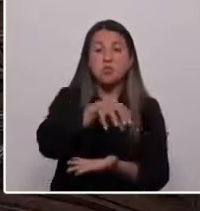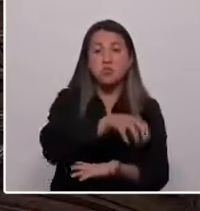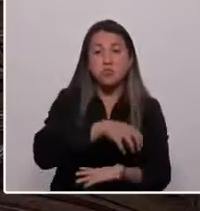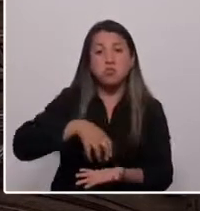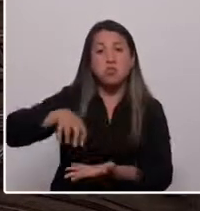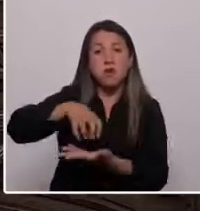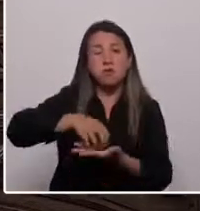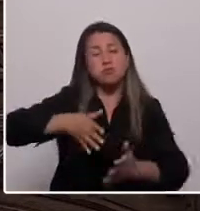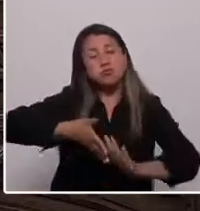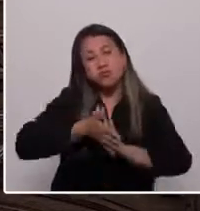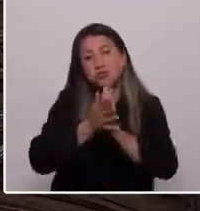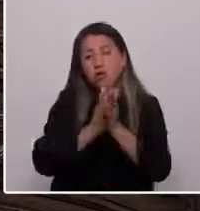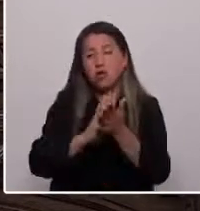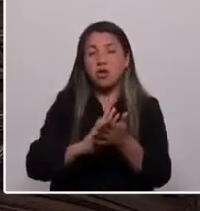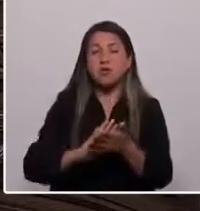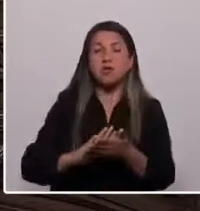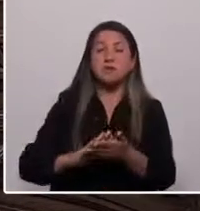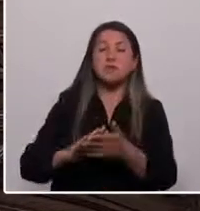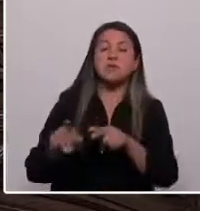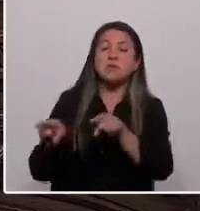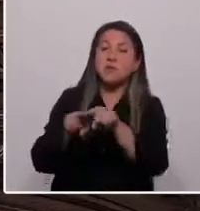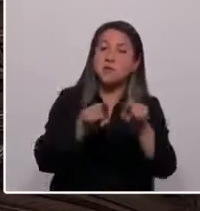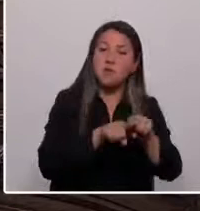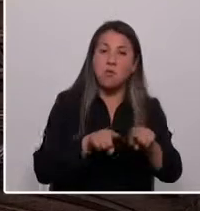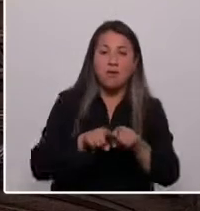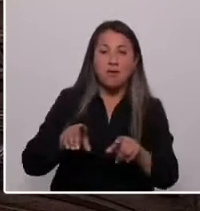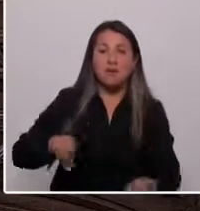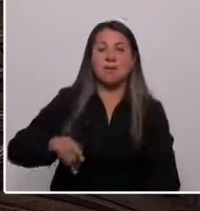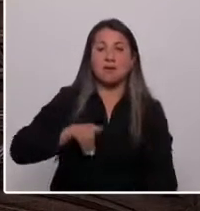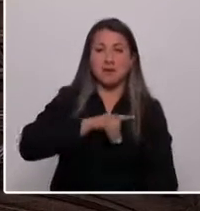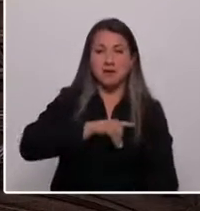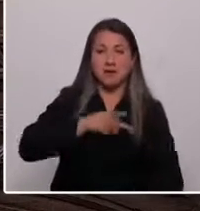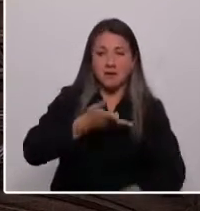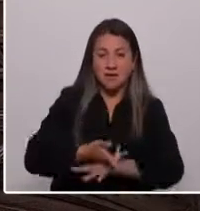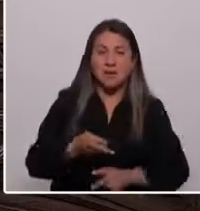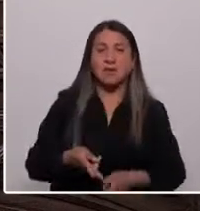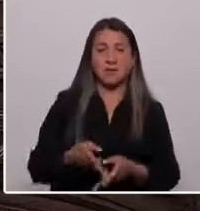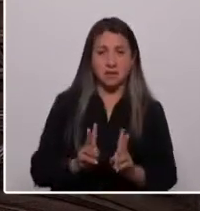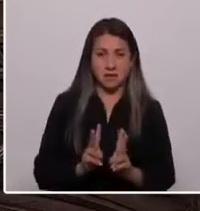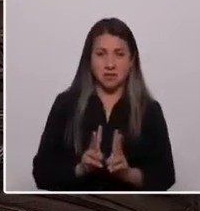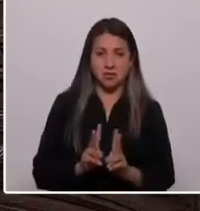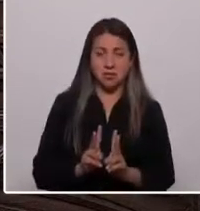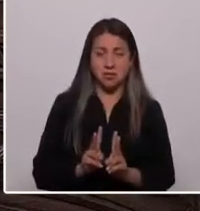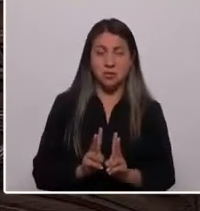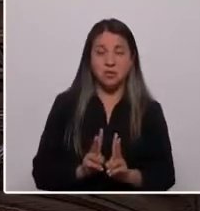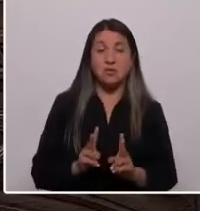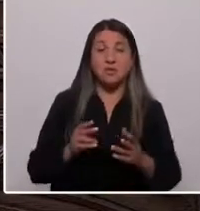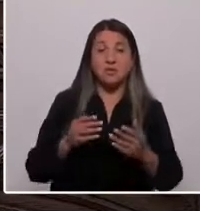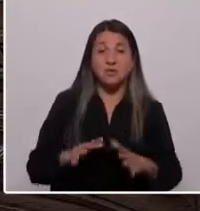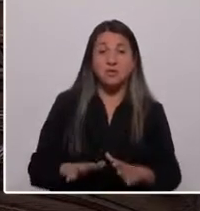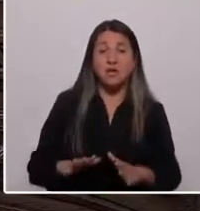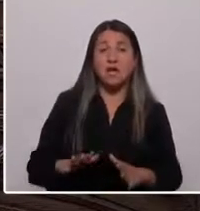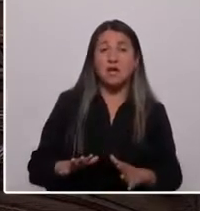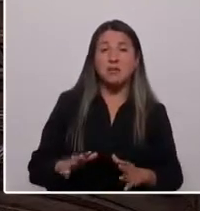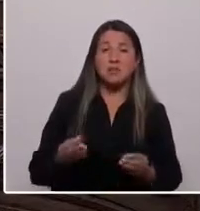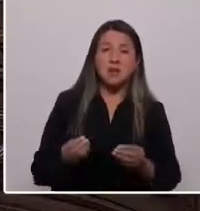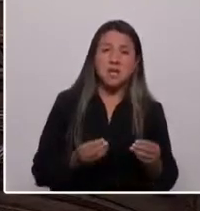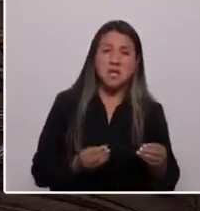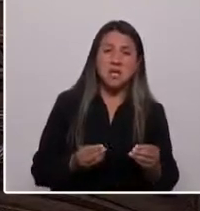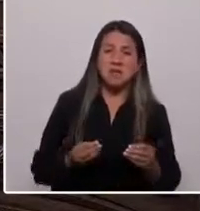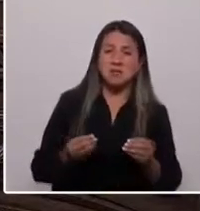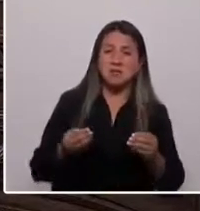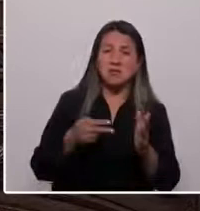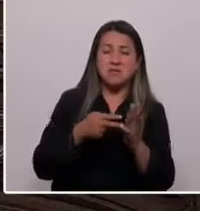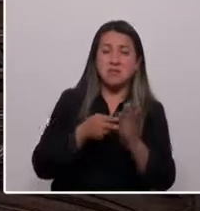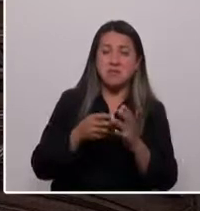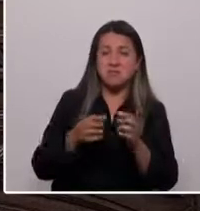seamos iguales en dignidad y derechos no levantemos fronteras entre nosotros mismos a través